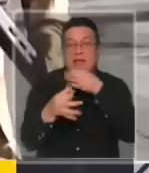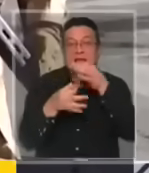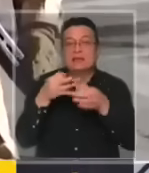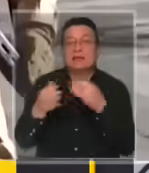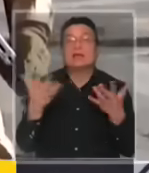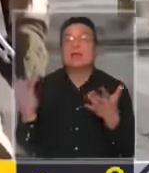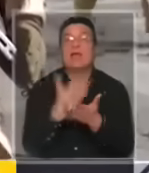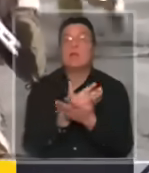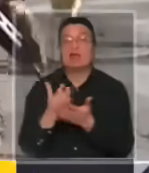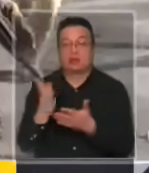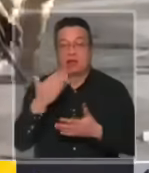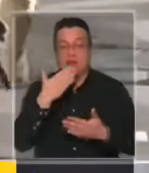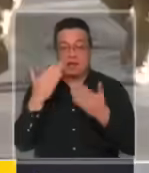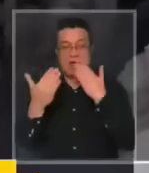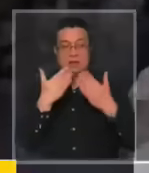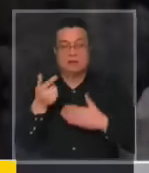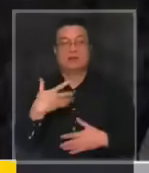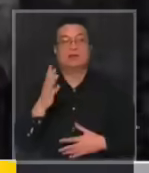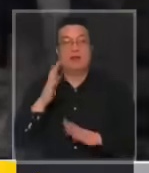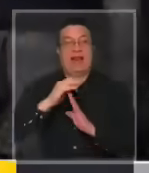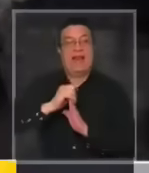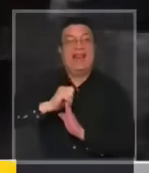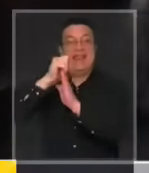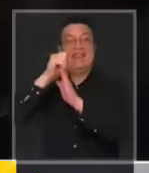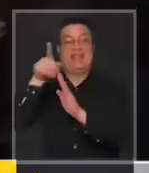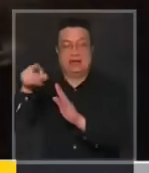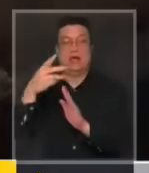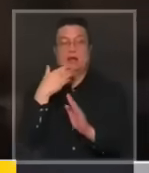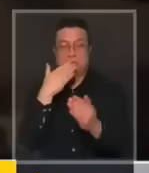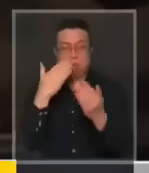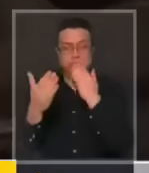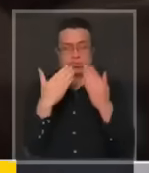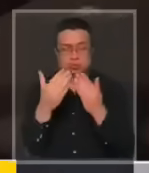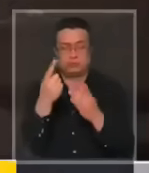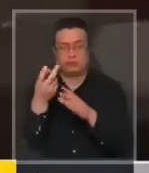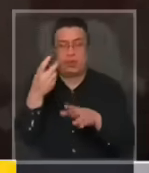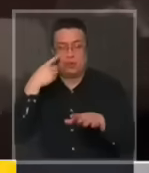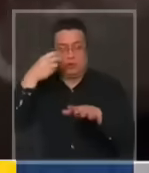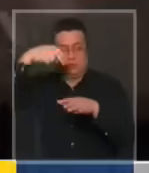incluso a querer hablar con Zúñiga, que se encontraba en una de las tanquetas resguardado.